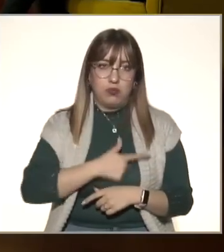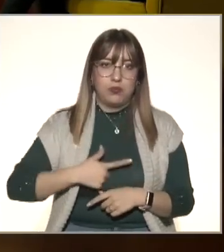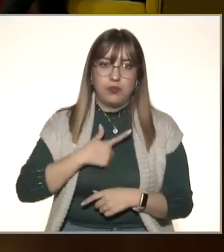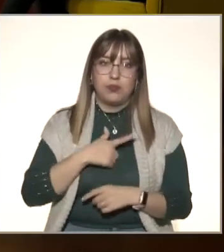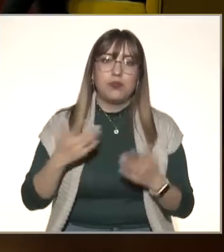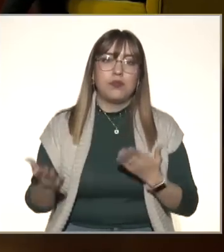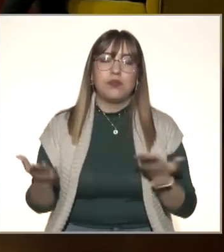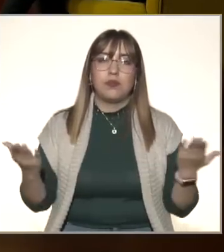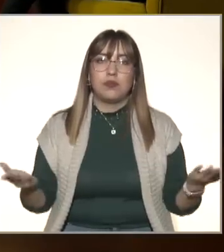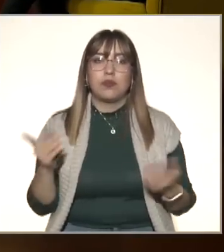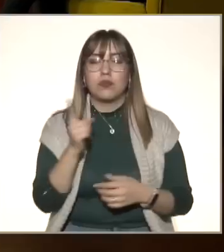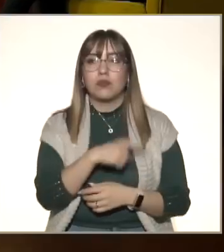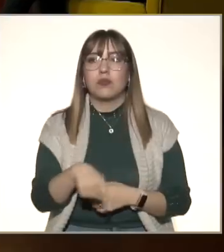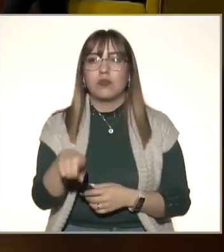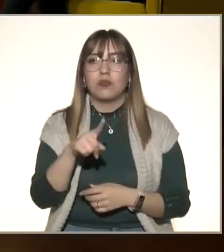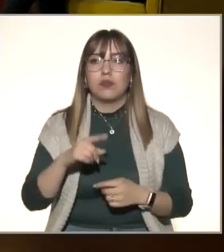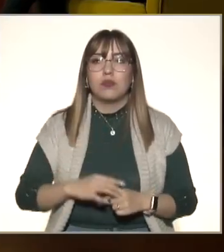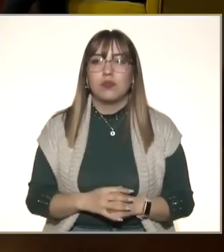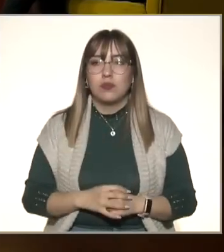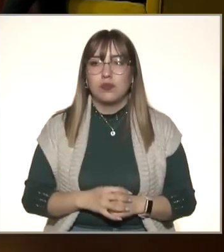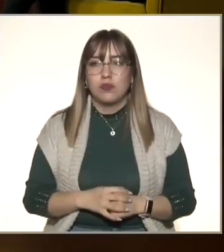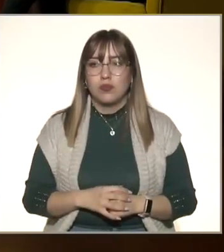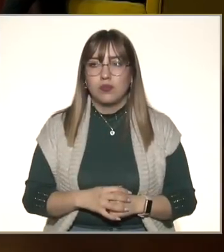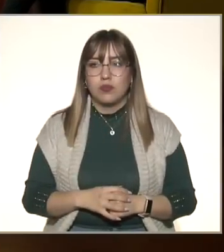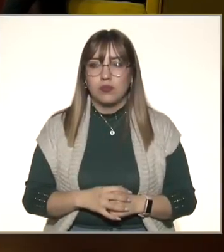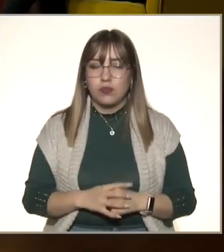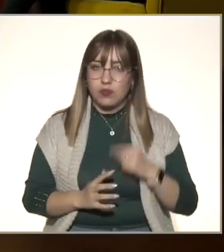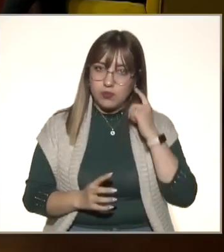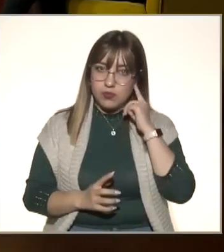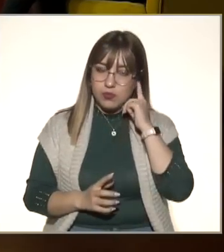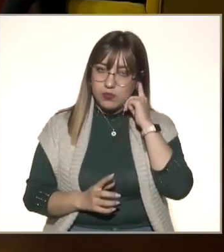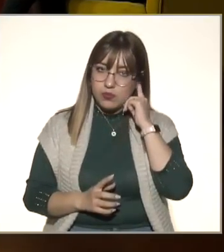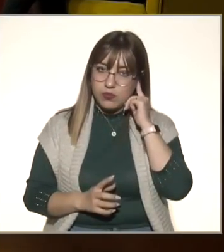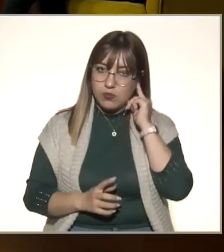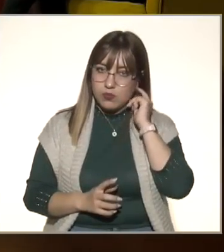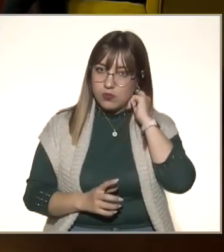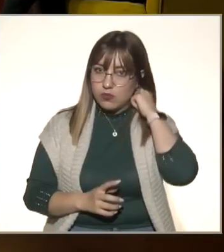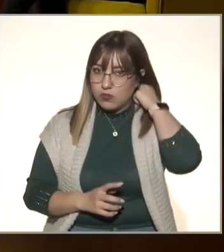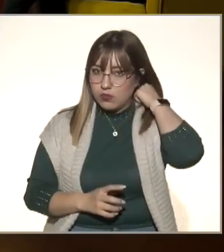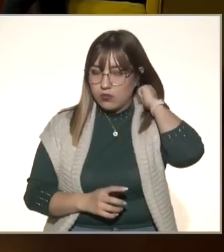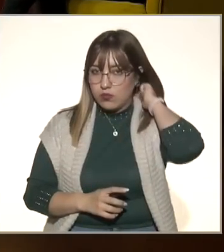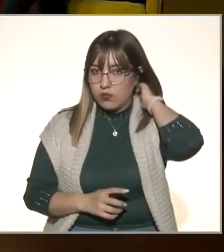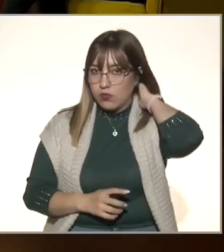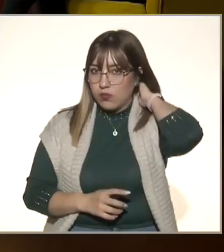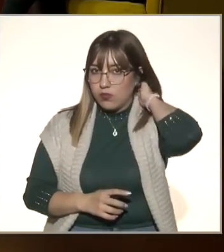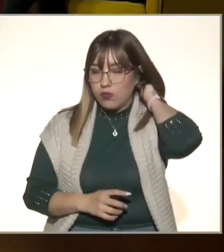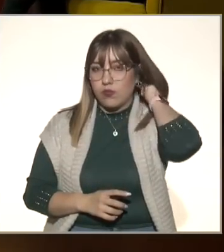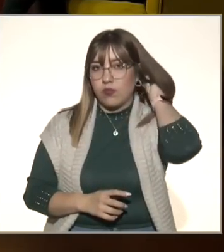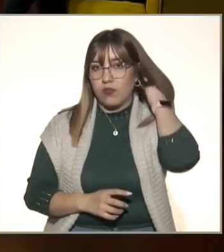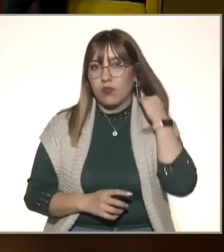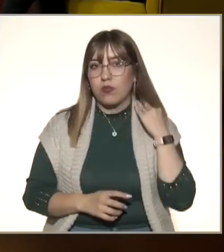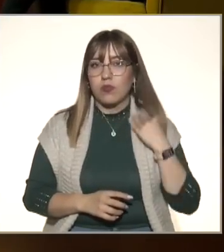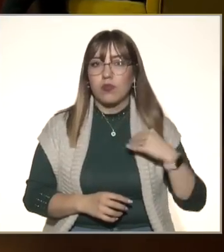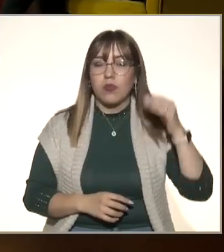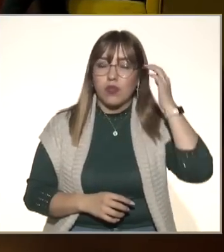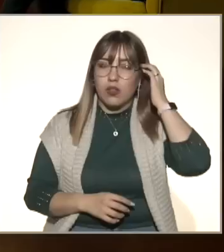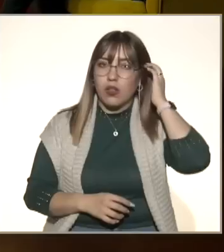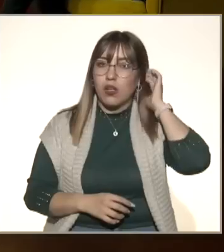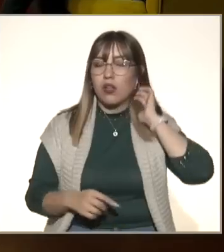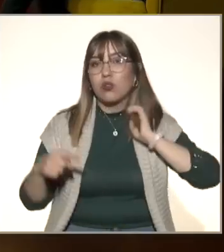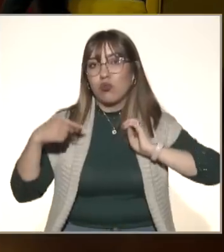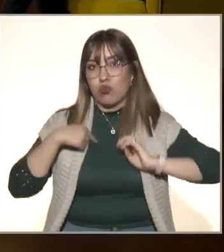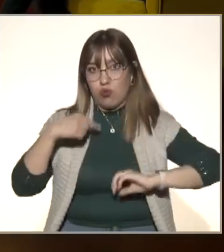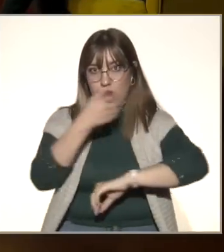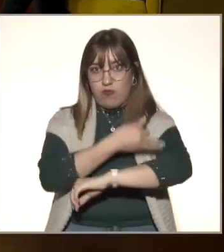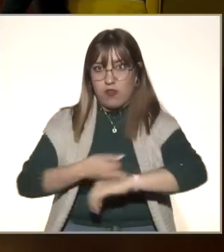también nos mencionan esta parte que creo que es muy importante, Rose, lo leías. Me alejé unos años de mi familia, ahora desde un lugar